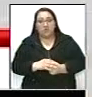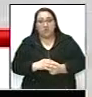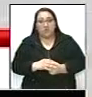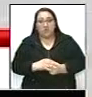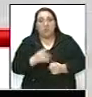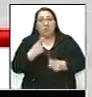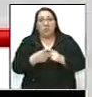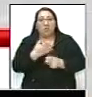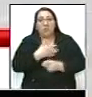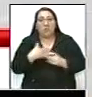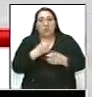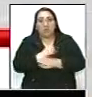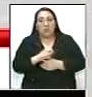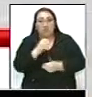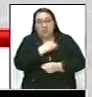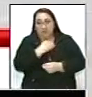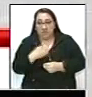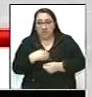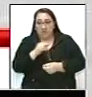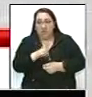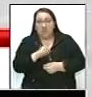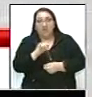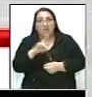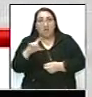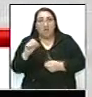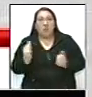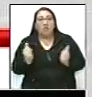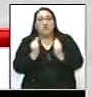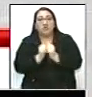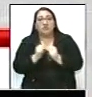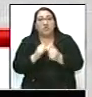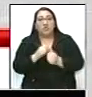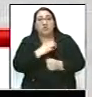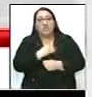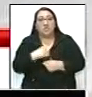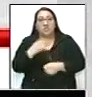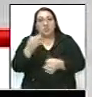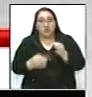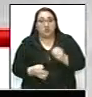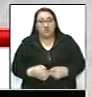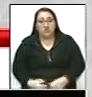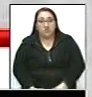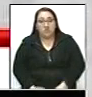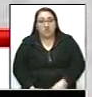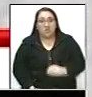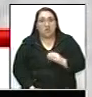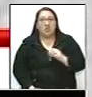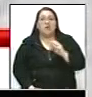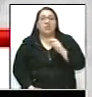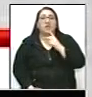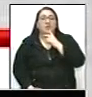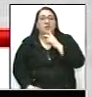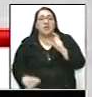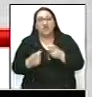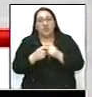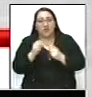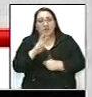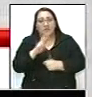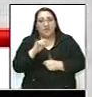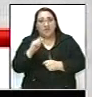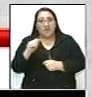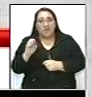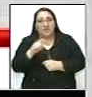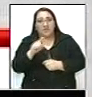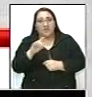el presidente del Consejo de Ministros, César Villanueva, acompañado por el ministro de Justicia y congresista Vicente